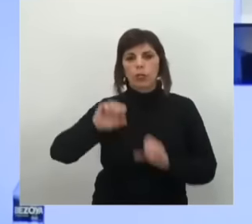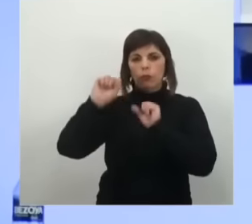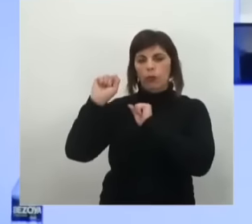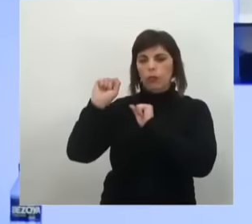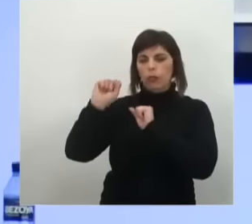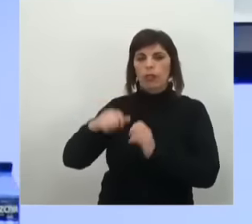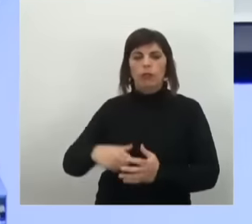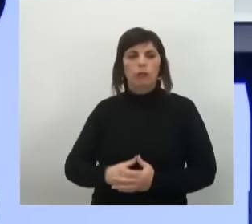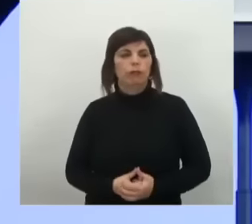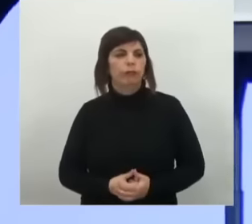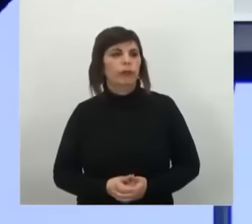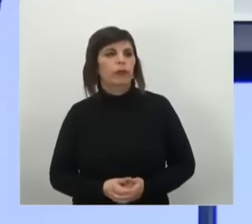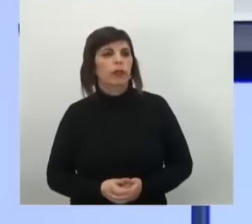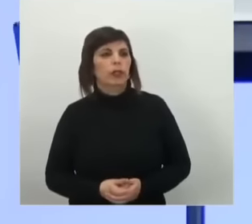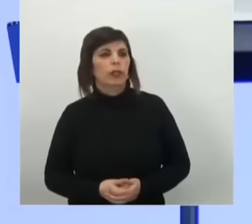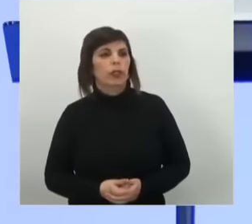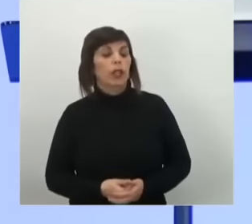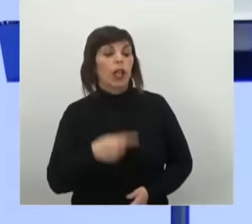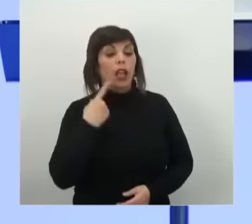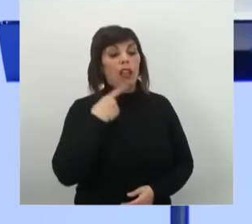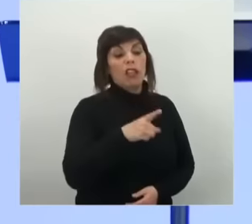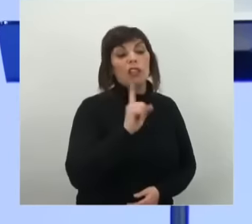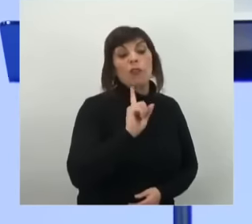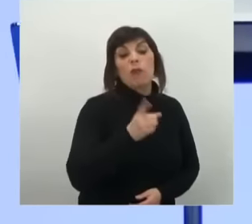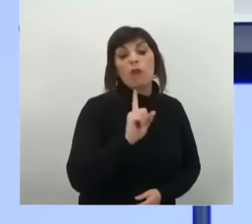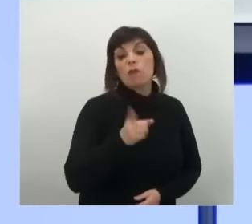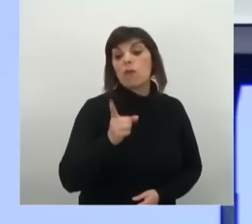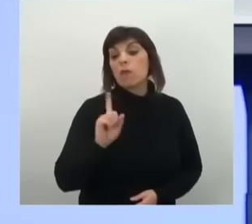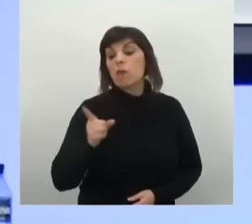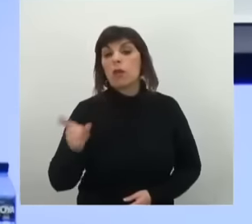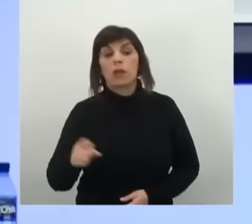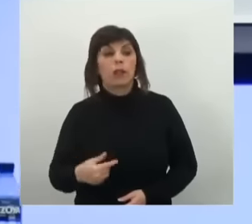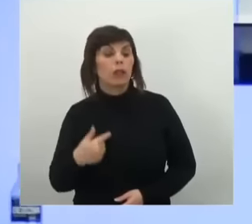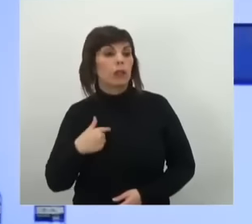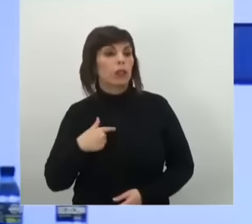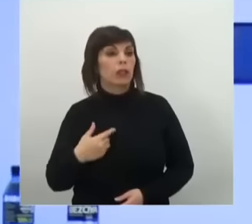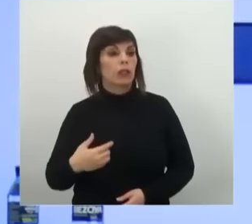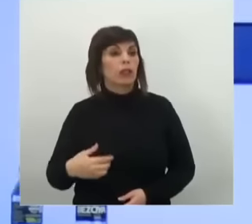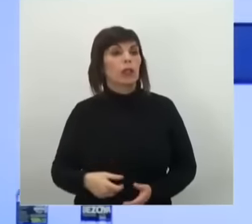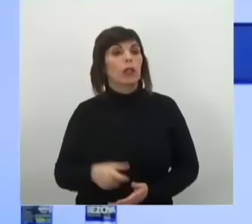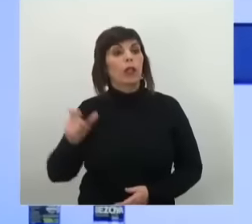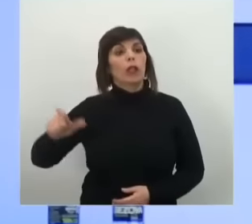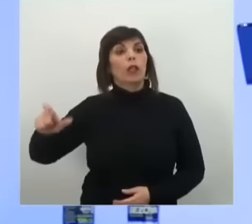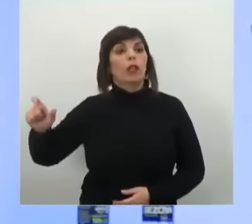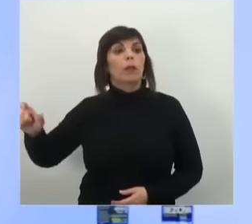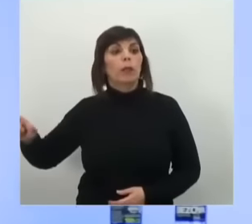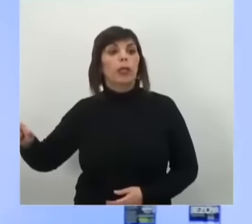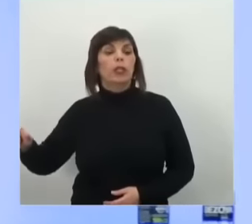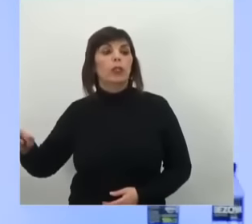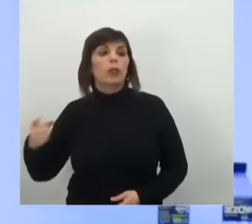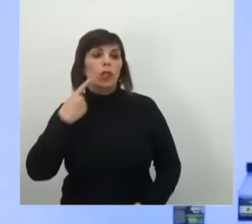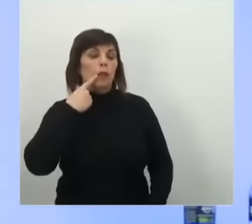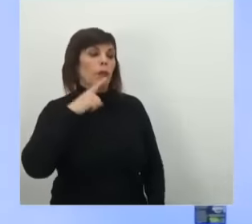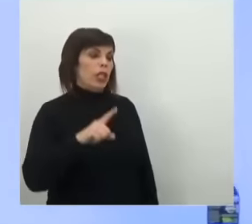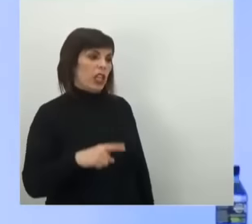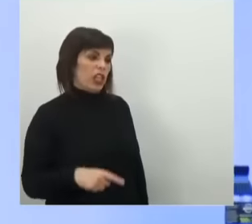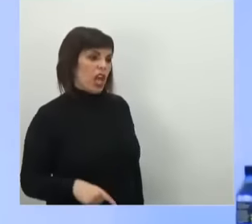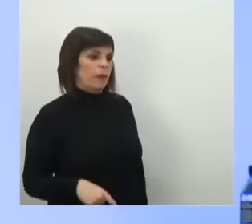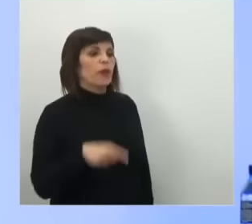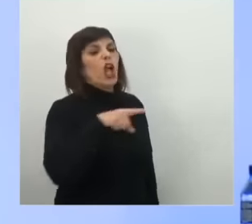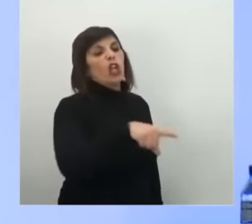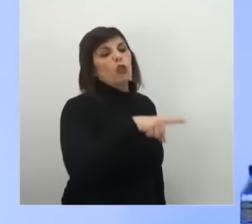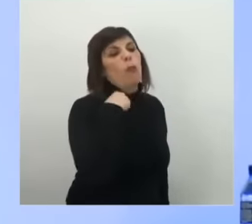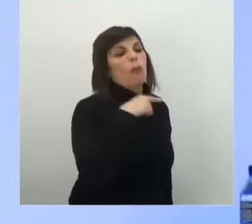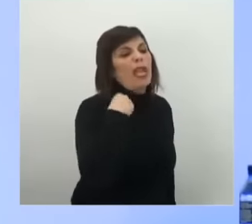aquel que me decía por esto por esto por esto por esto yo recibí a llamados de hermanos de afuera que me decían Arrepiéntete de tu pecado y el señor te